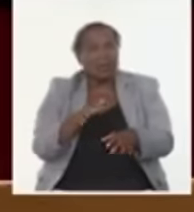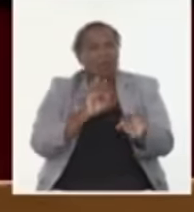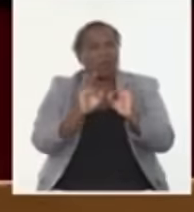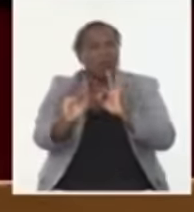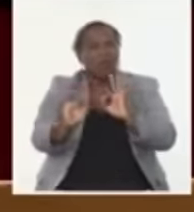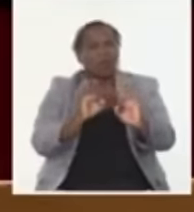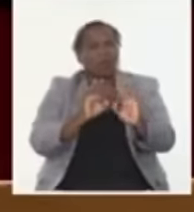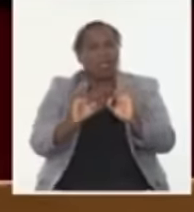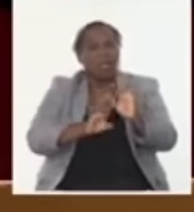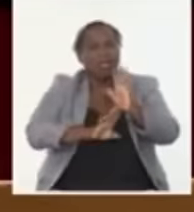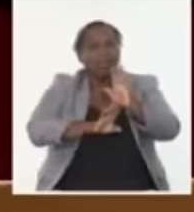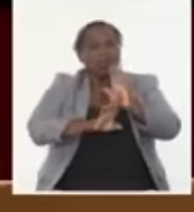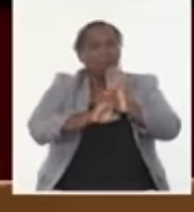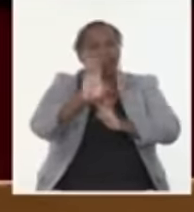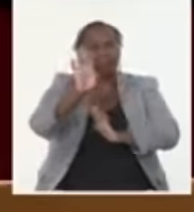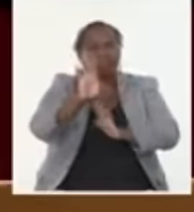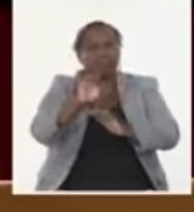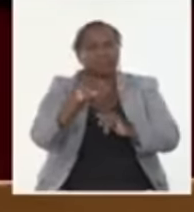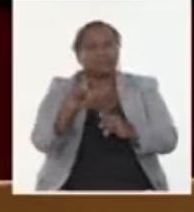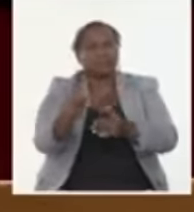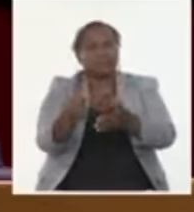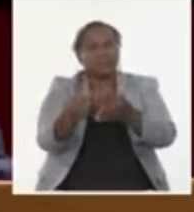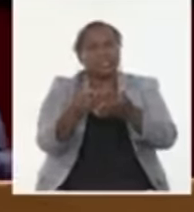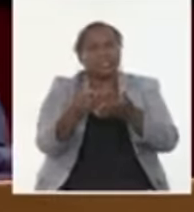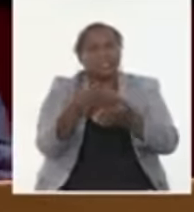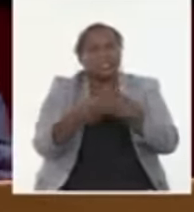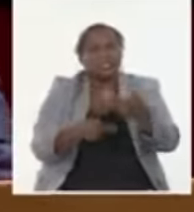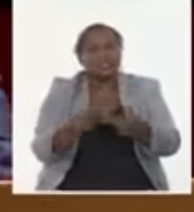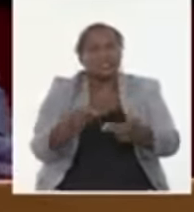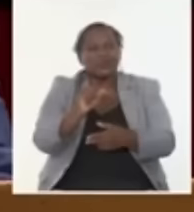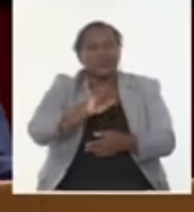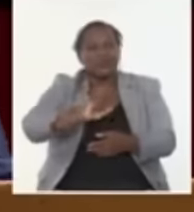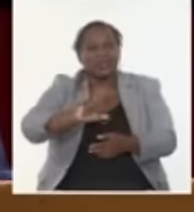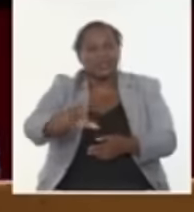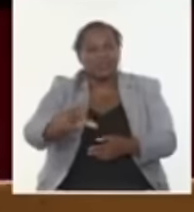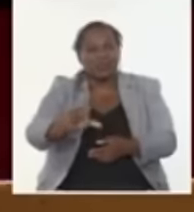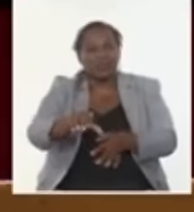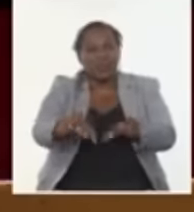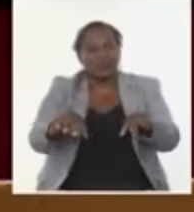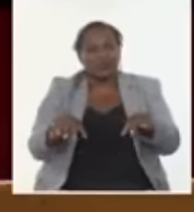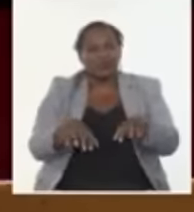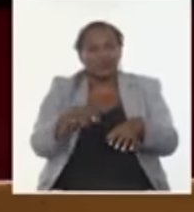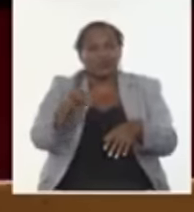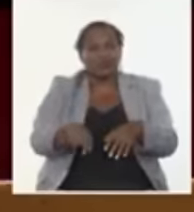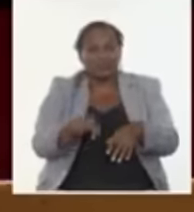y avanzar en la construcción del socialismo en las condiciones actuales.